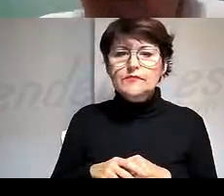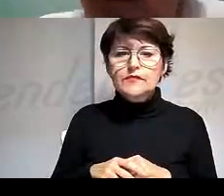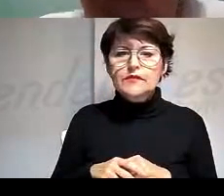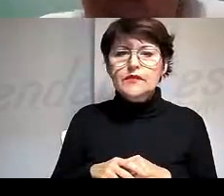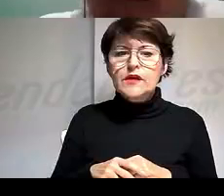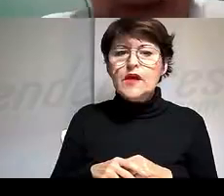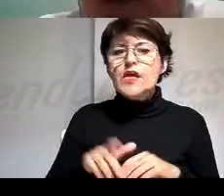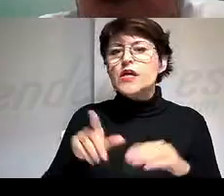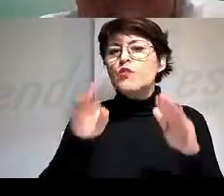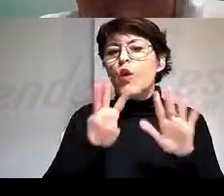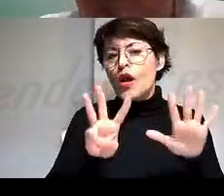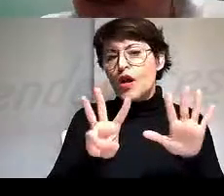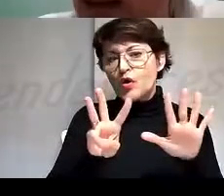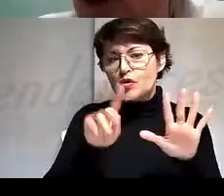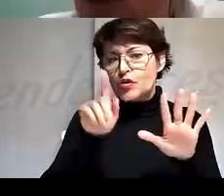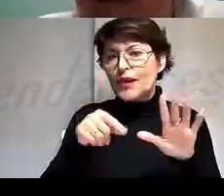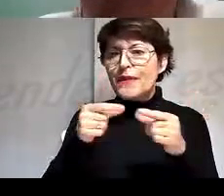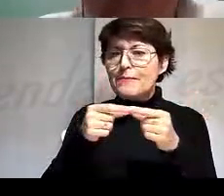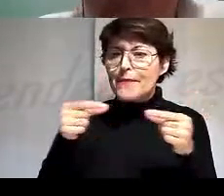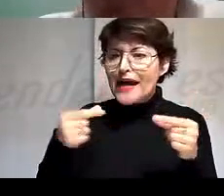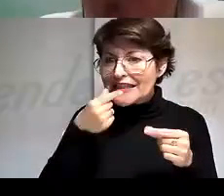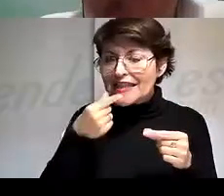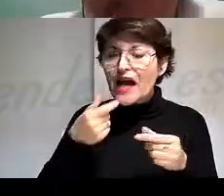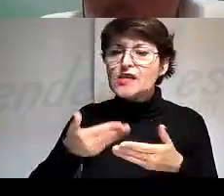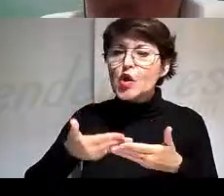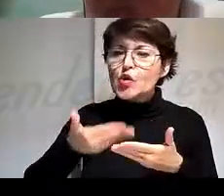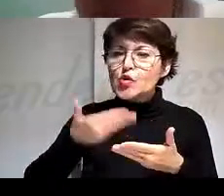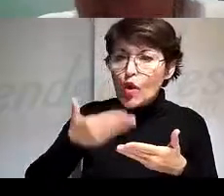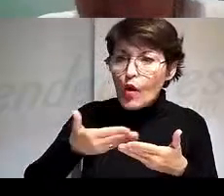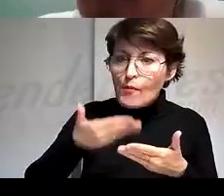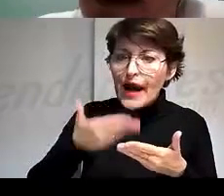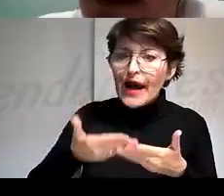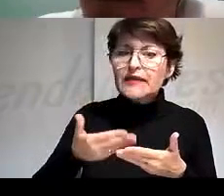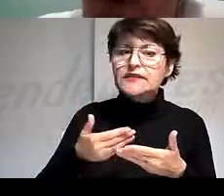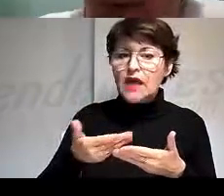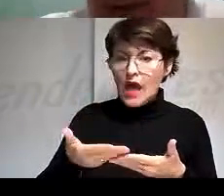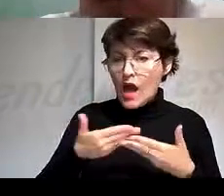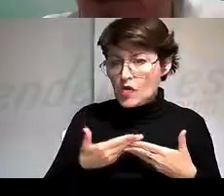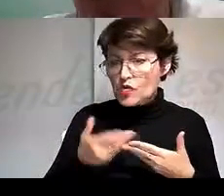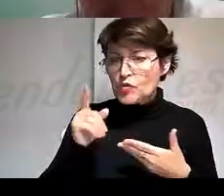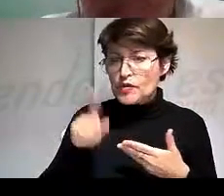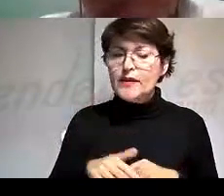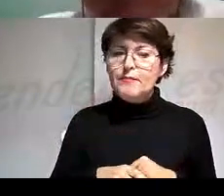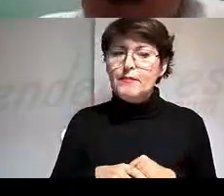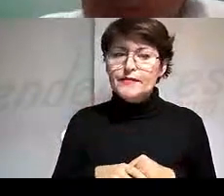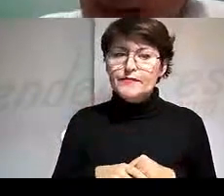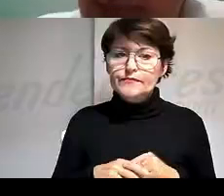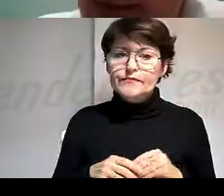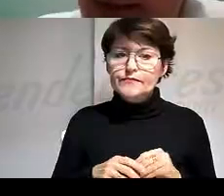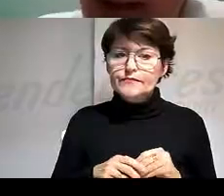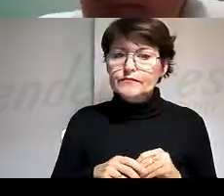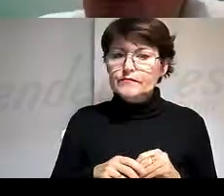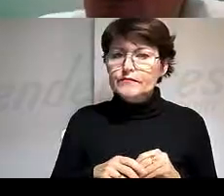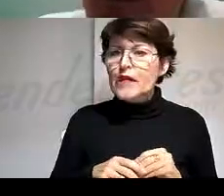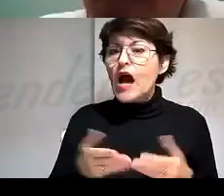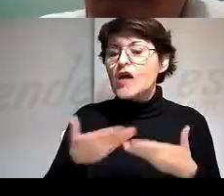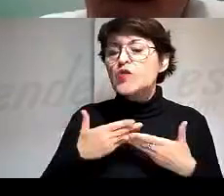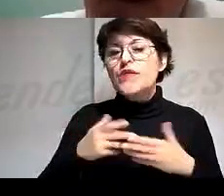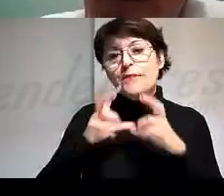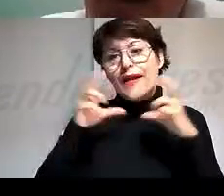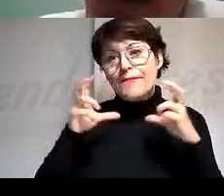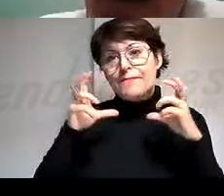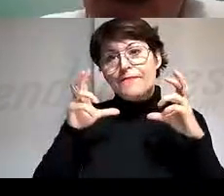Figoactive, bien las barritas, bien las sopas, como sustitución, sobre todo lo veíamos en el anterior webinar, para perder peso, para